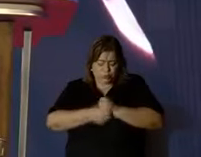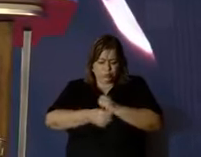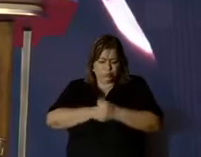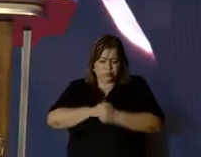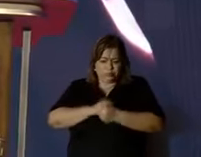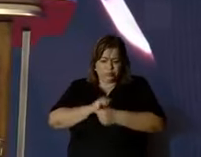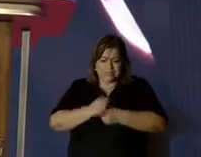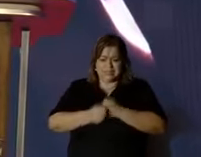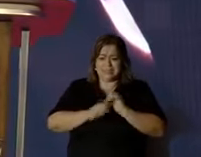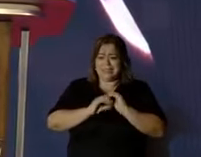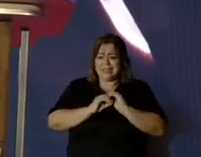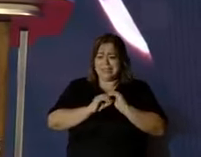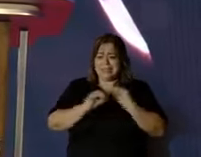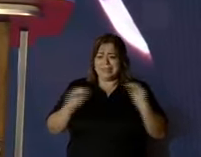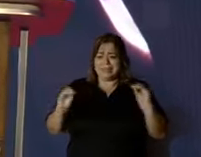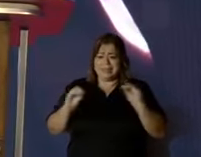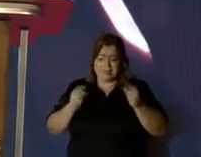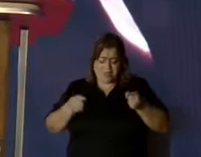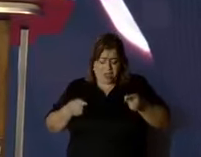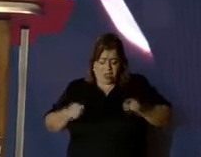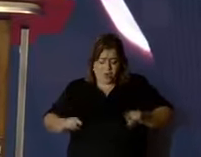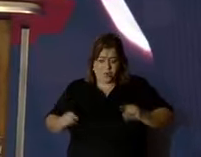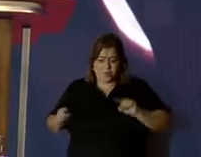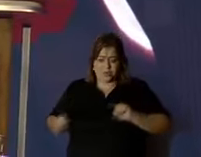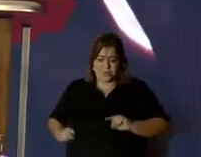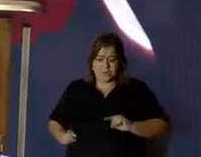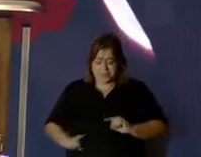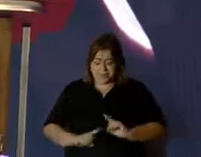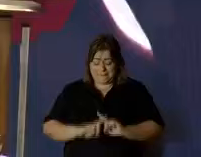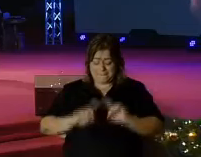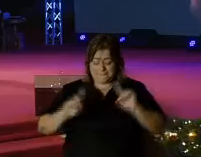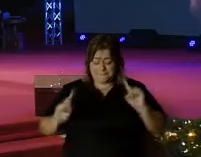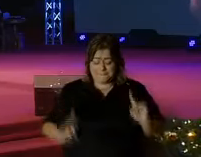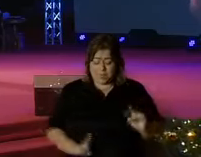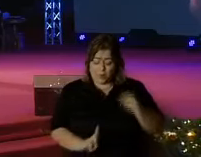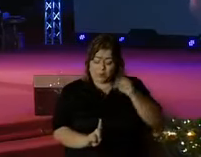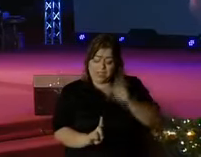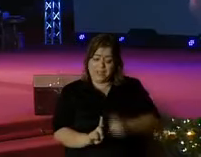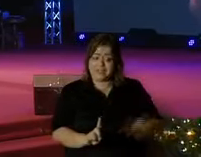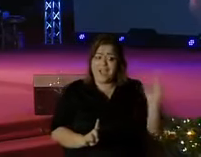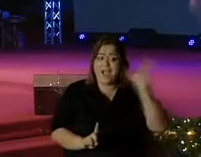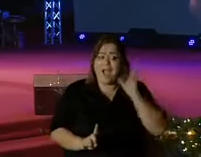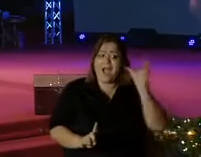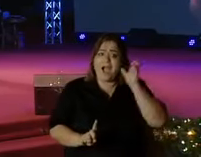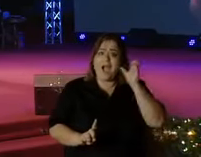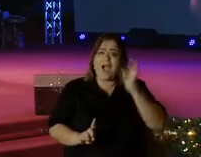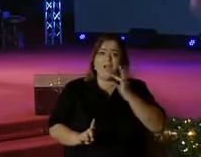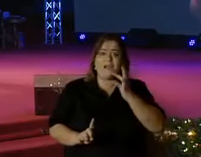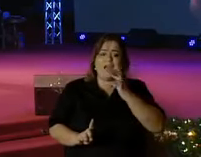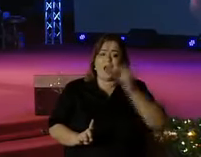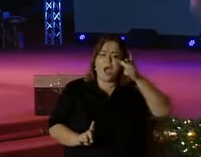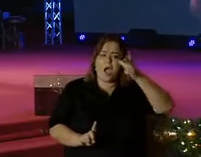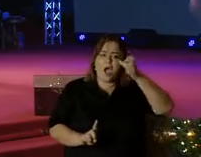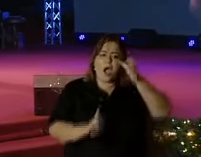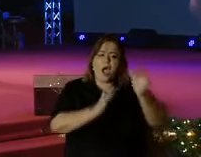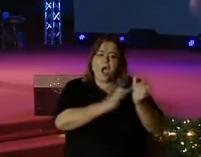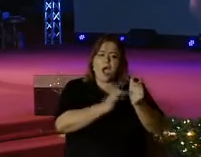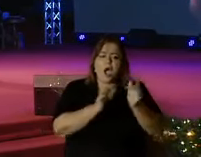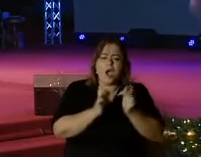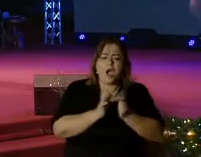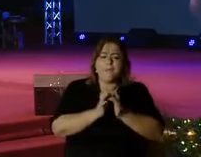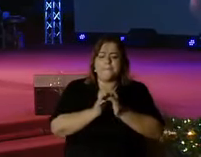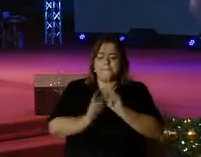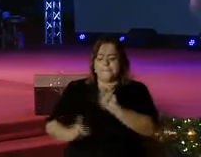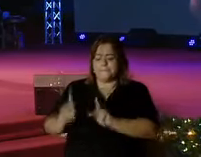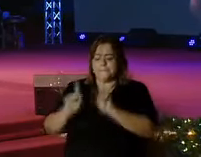y nada había aprovechado, le iba peor. Oyó hablar de Jesús y vino por detrás de la